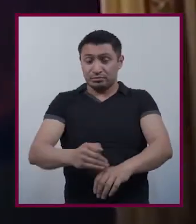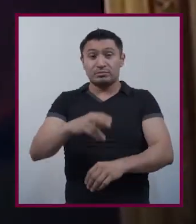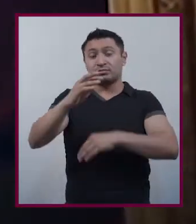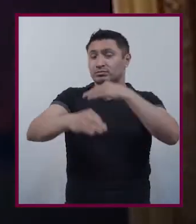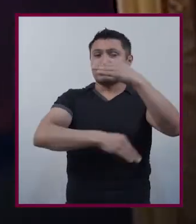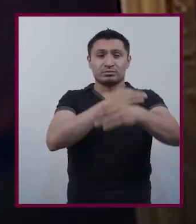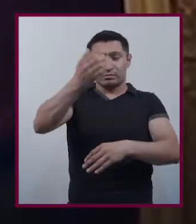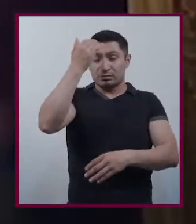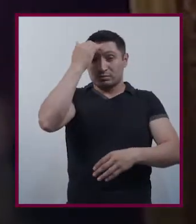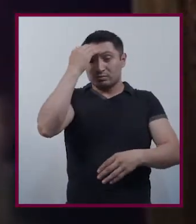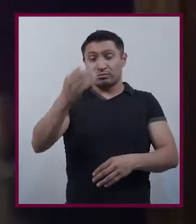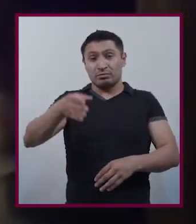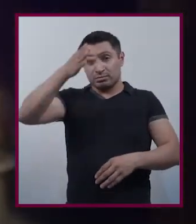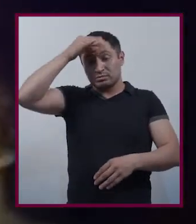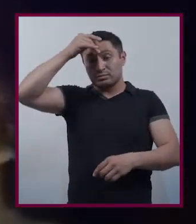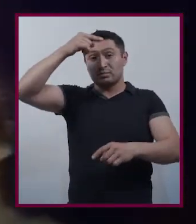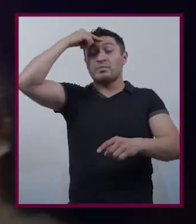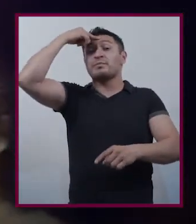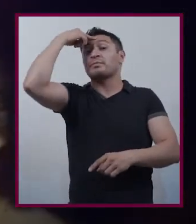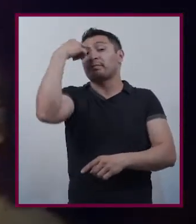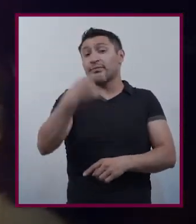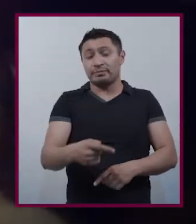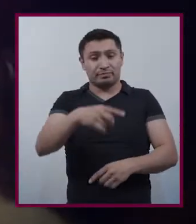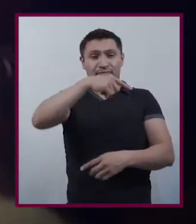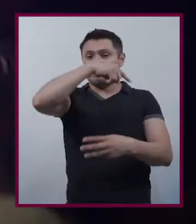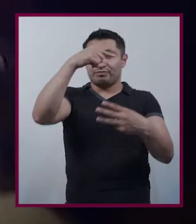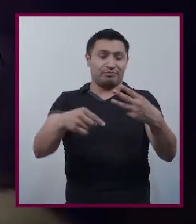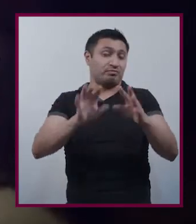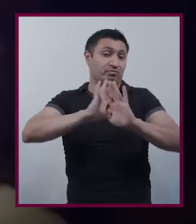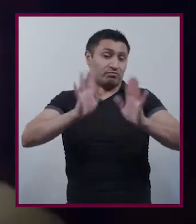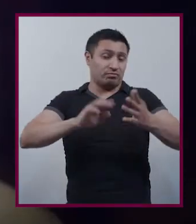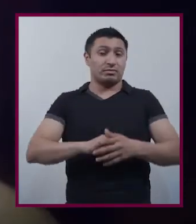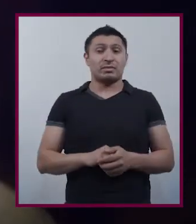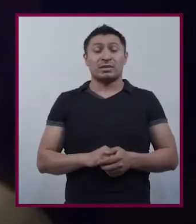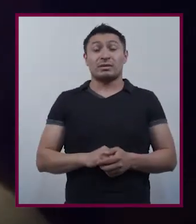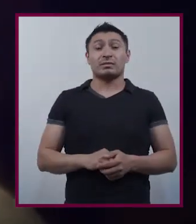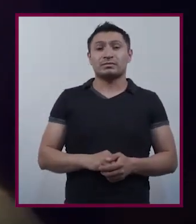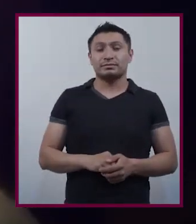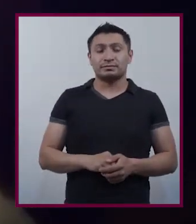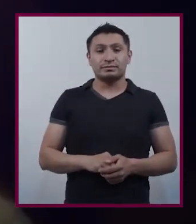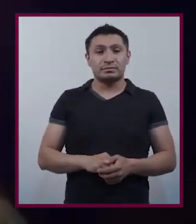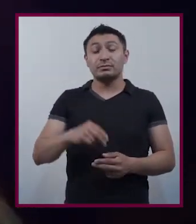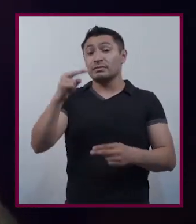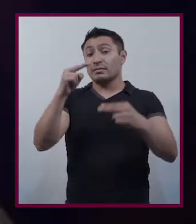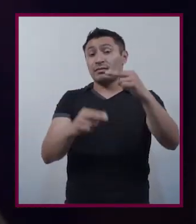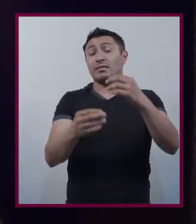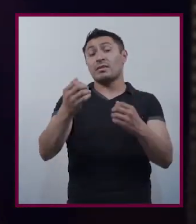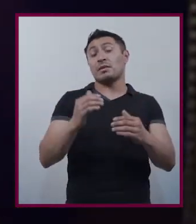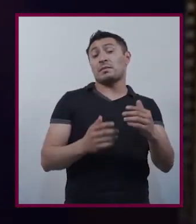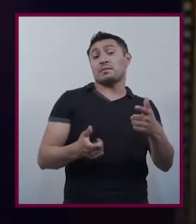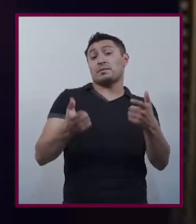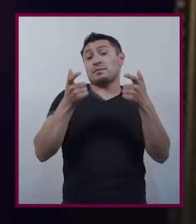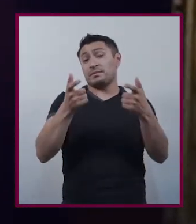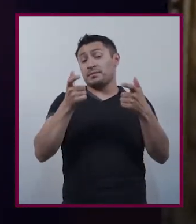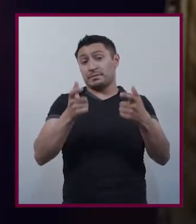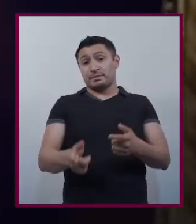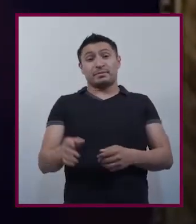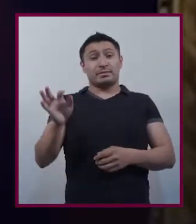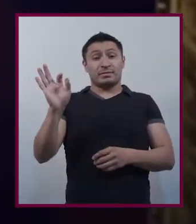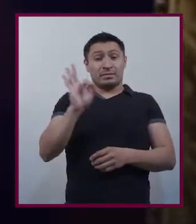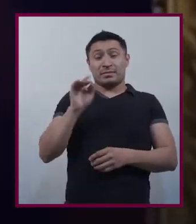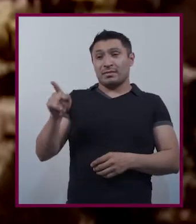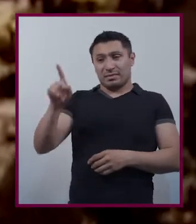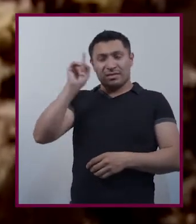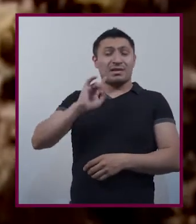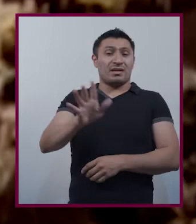conocimientos que adquirían estaban encaminados a estos fines. Por su posición social, seguramente, la Güera